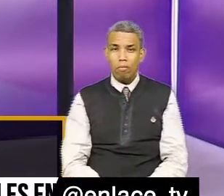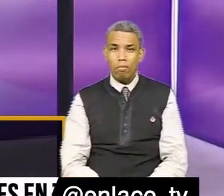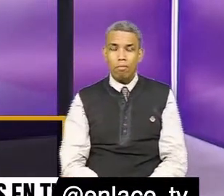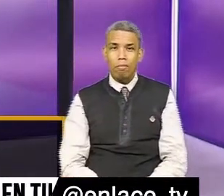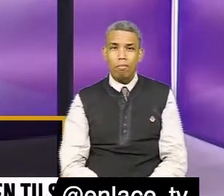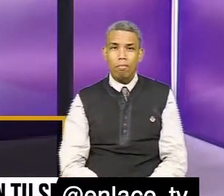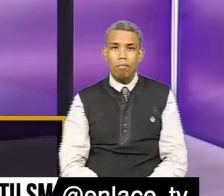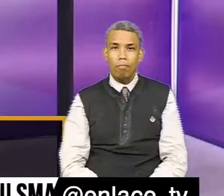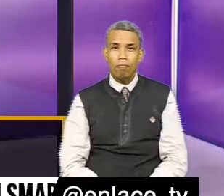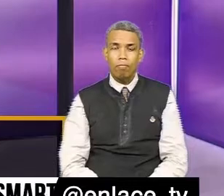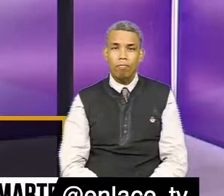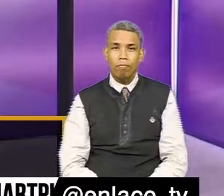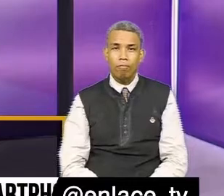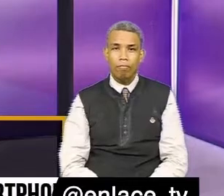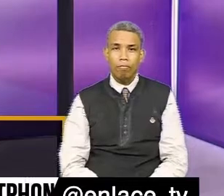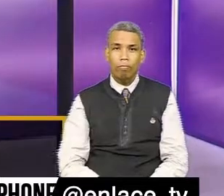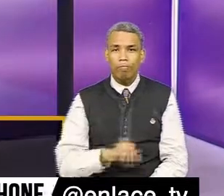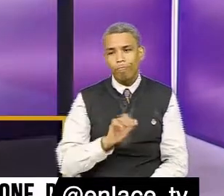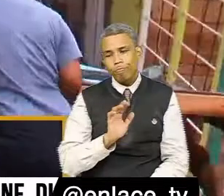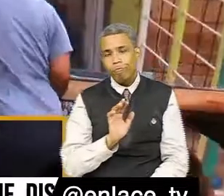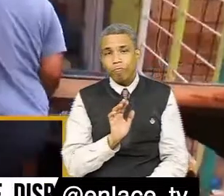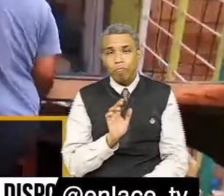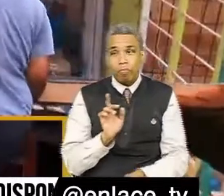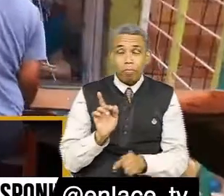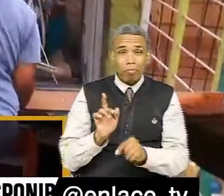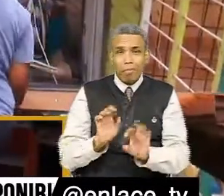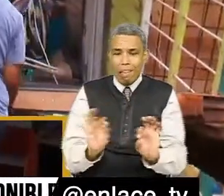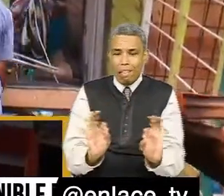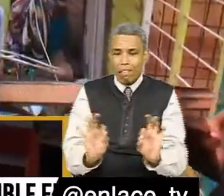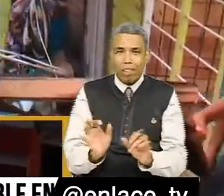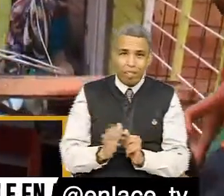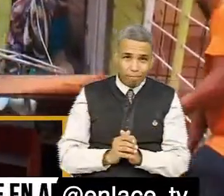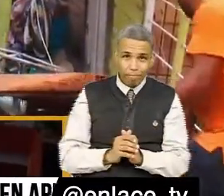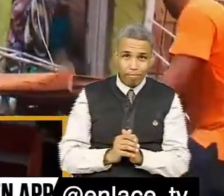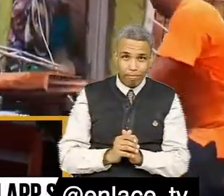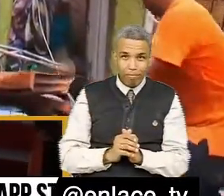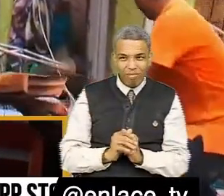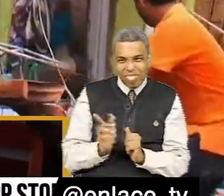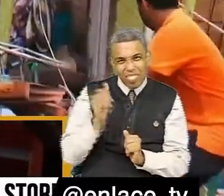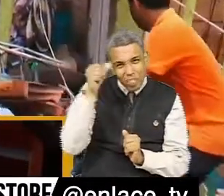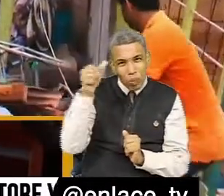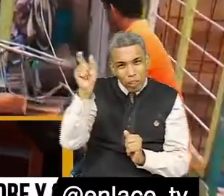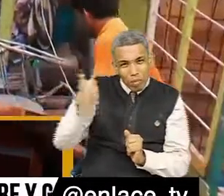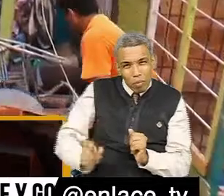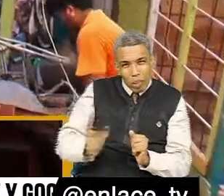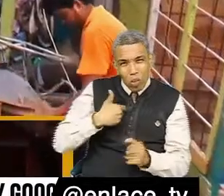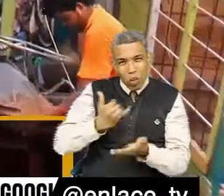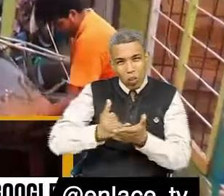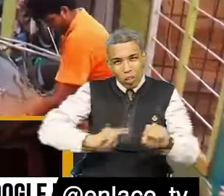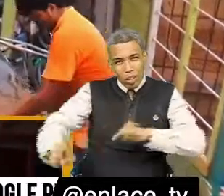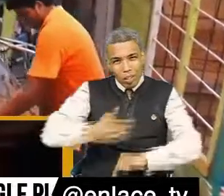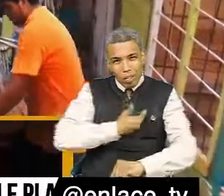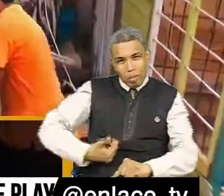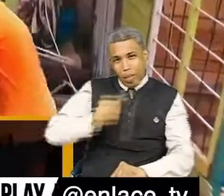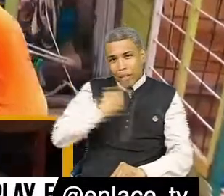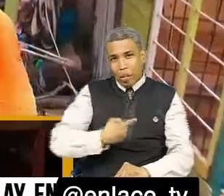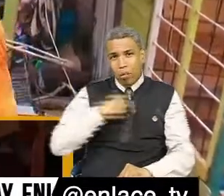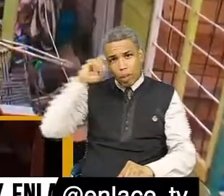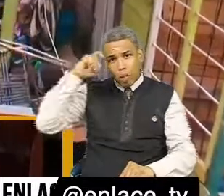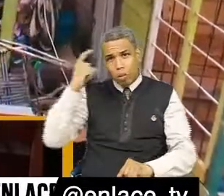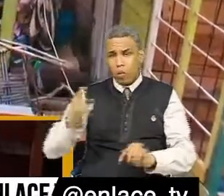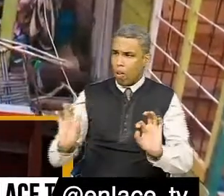como lo acaba de mencionar el habitante de ese sector hasta el momento pues no ha llegado ninguna autoridad competente es lo que ellos están solicitando precisamente para que hagan